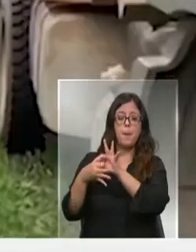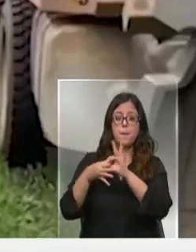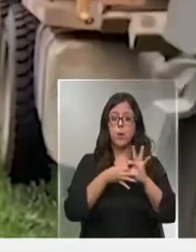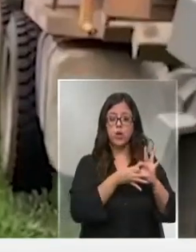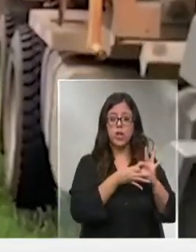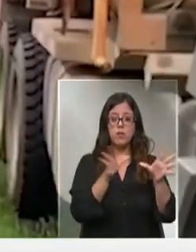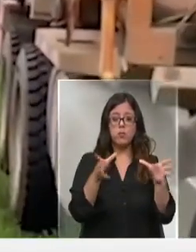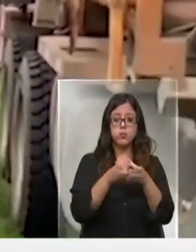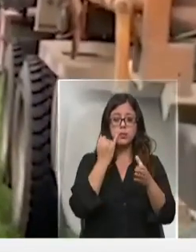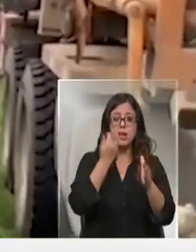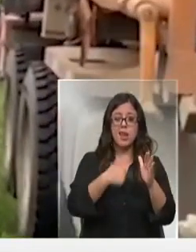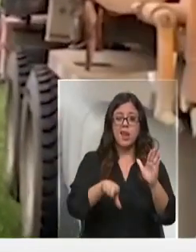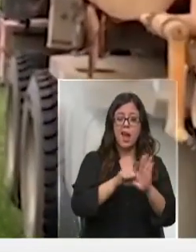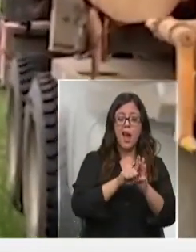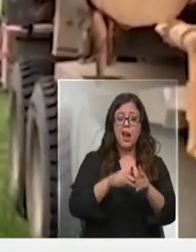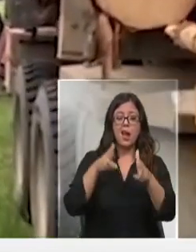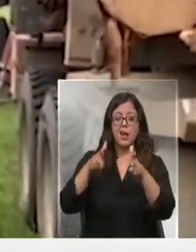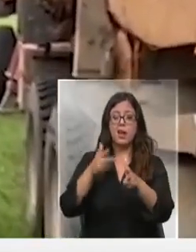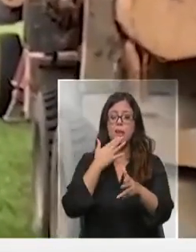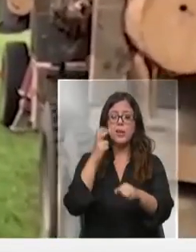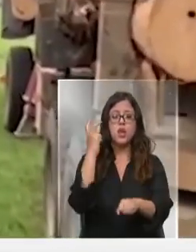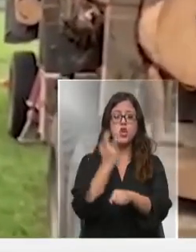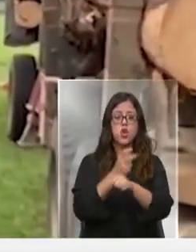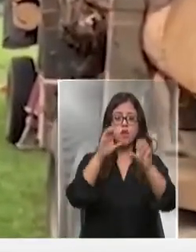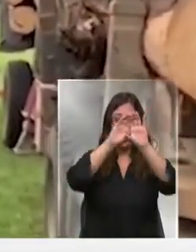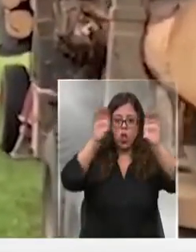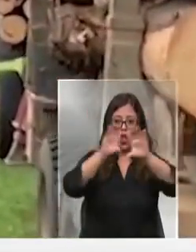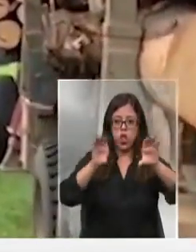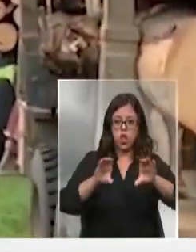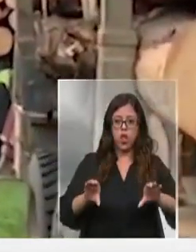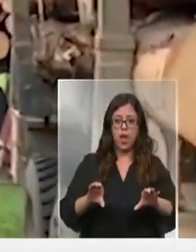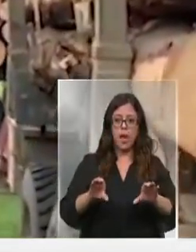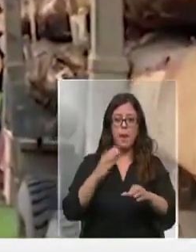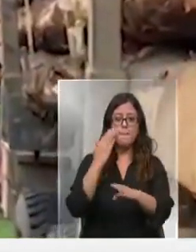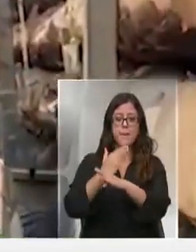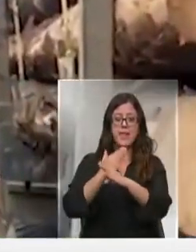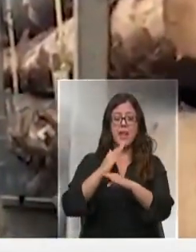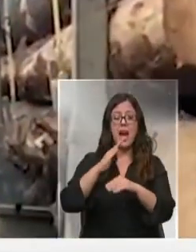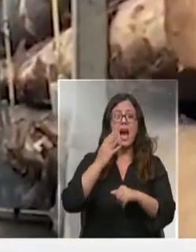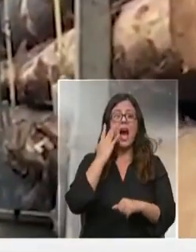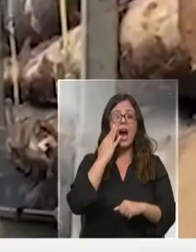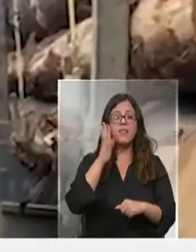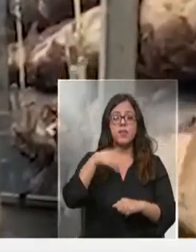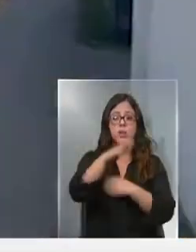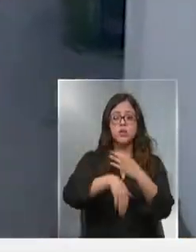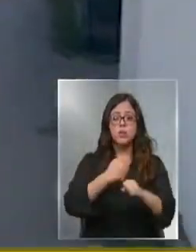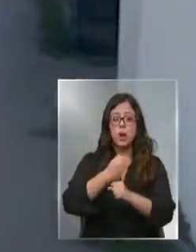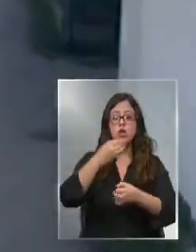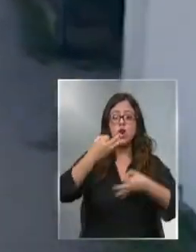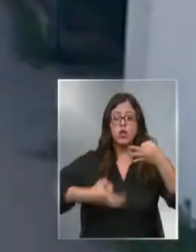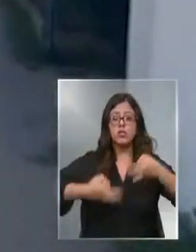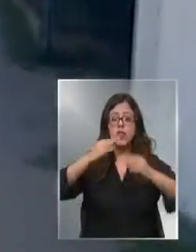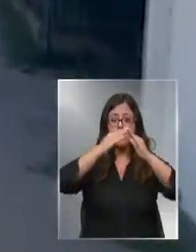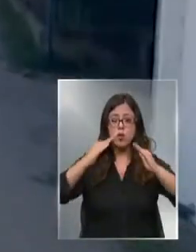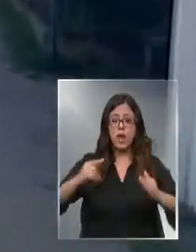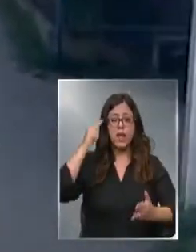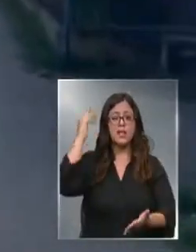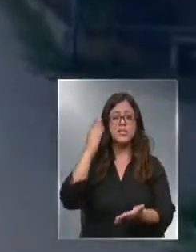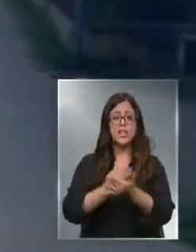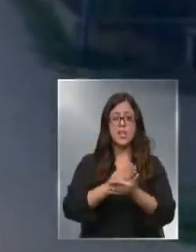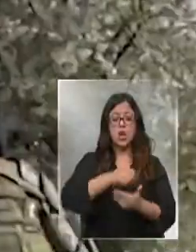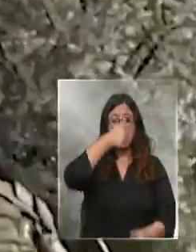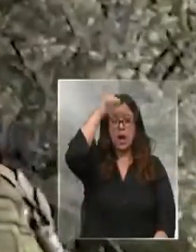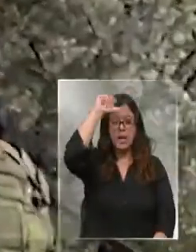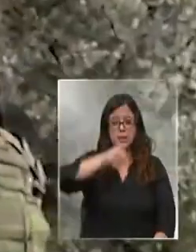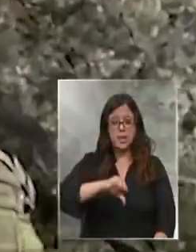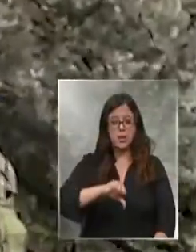ilícita, extorsión y robo de madera. En abril del próximo año, el tribunal deberá definir las penas para este